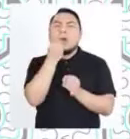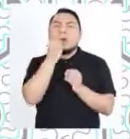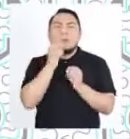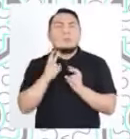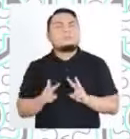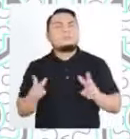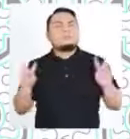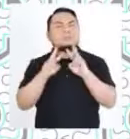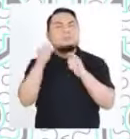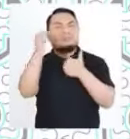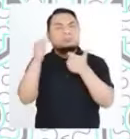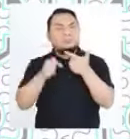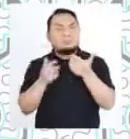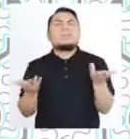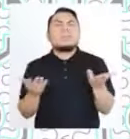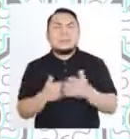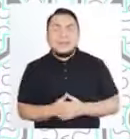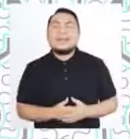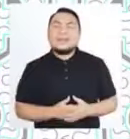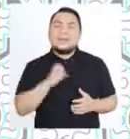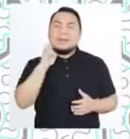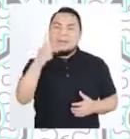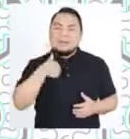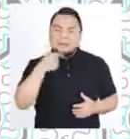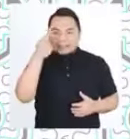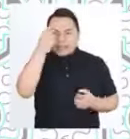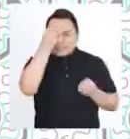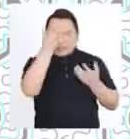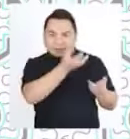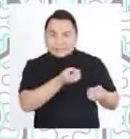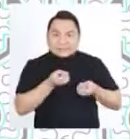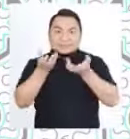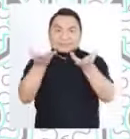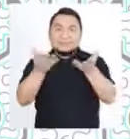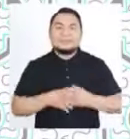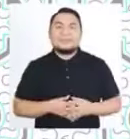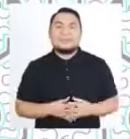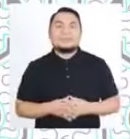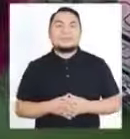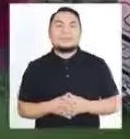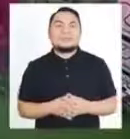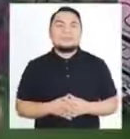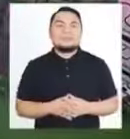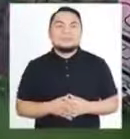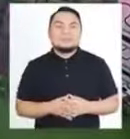valor nutricional. Muy bien, es mi turno de obtener información.